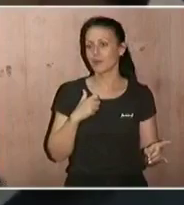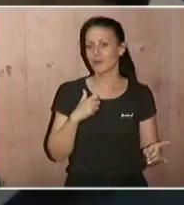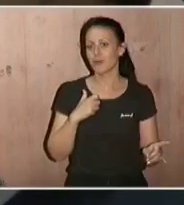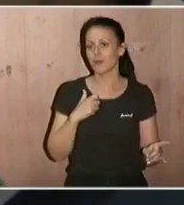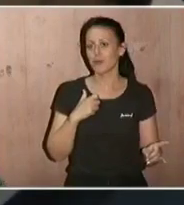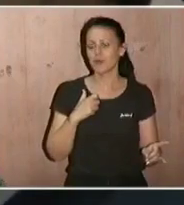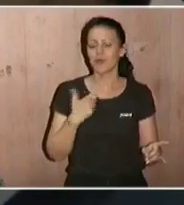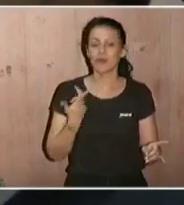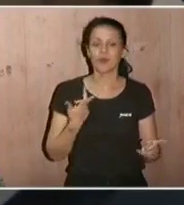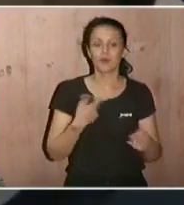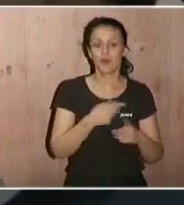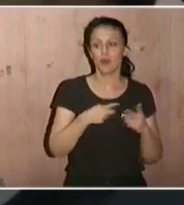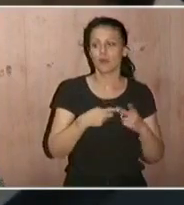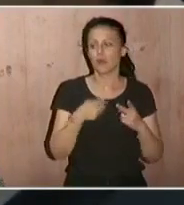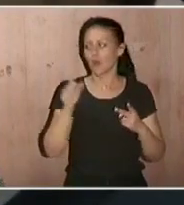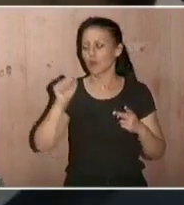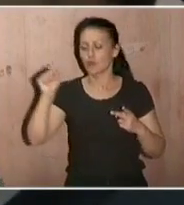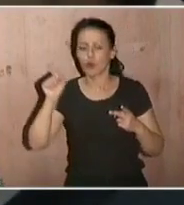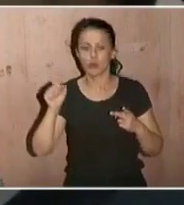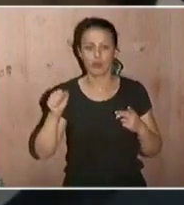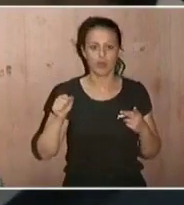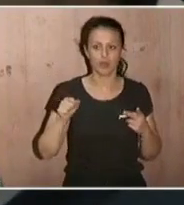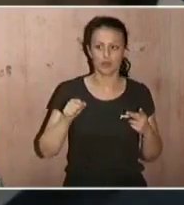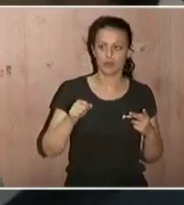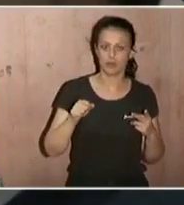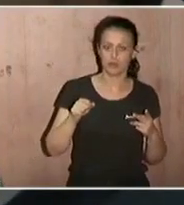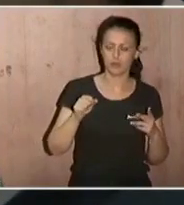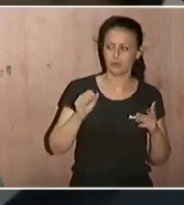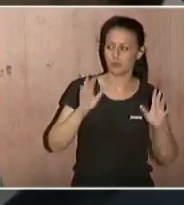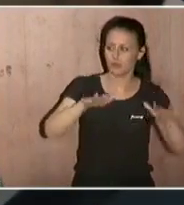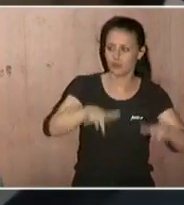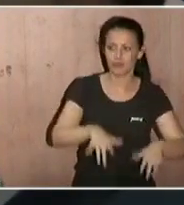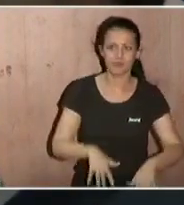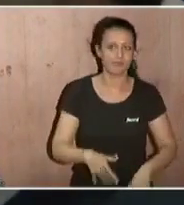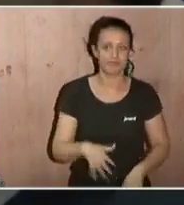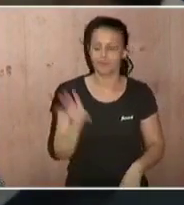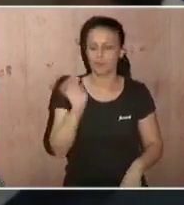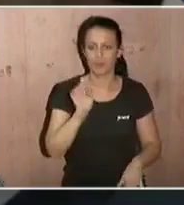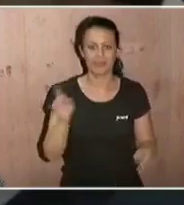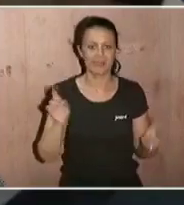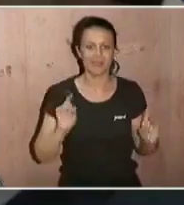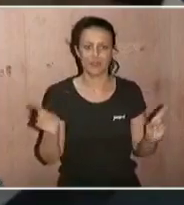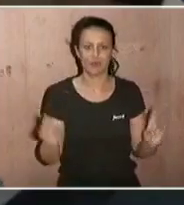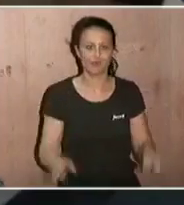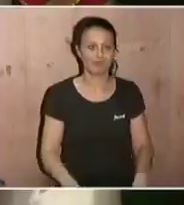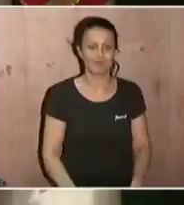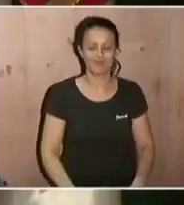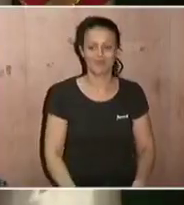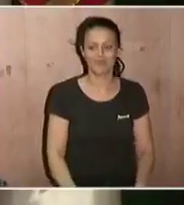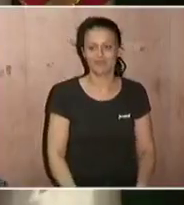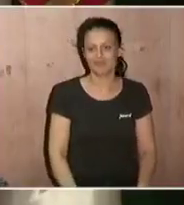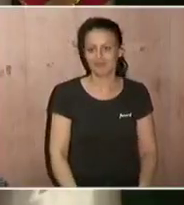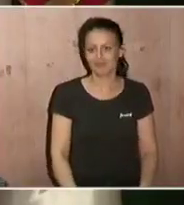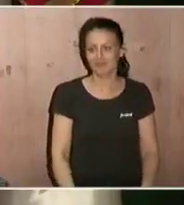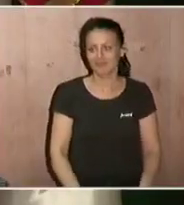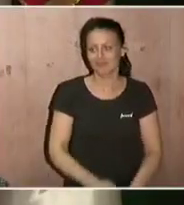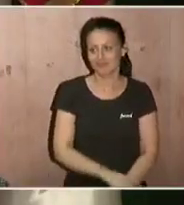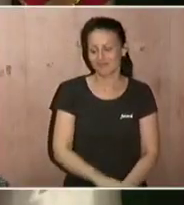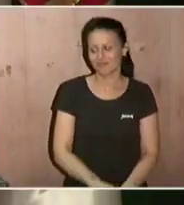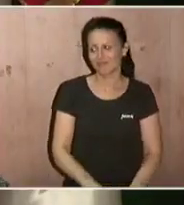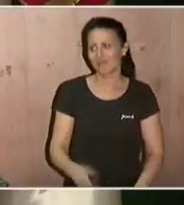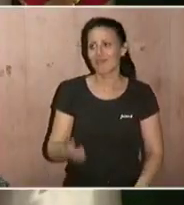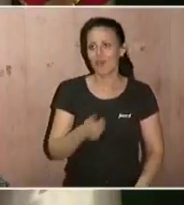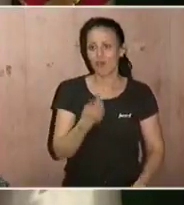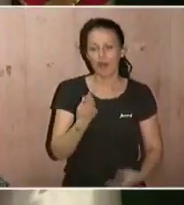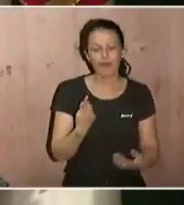potestas y autoritas y ver, pero no me comprendieron demasiado bien. Bueno, en alguna ocasión tuve